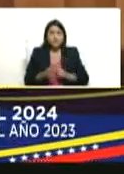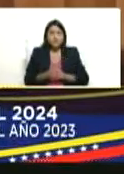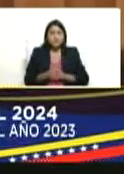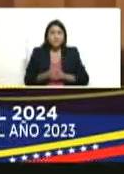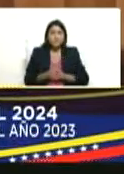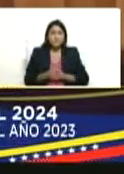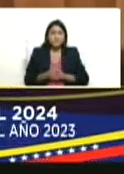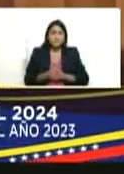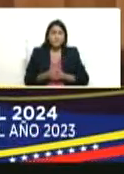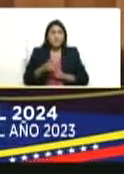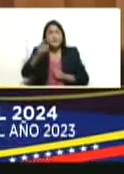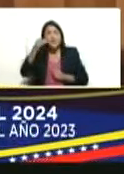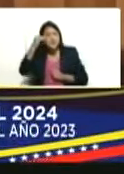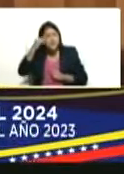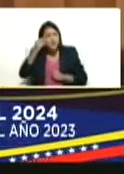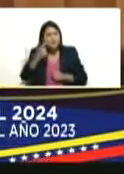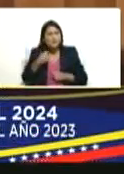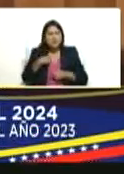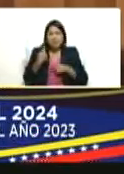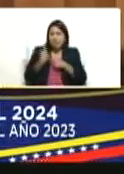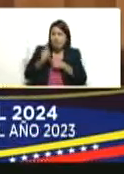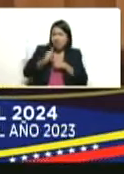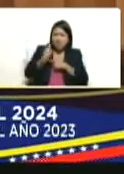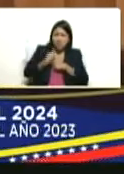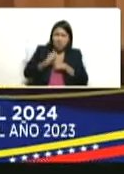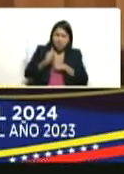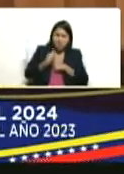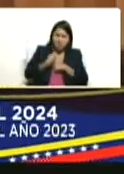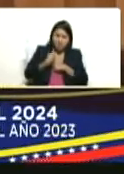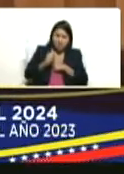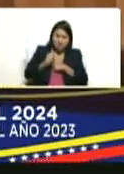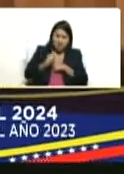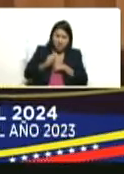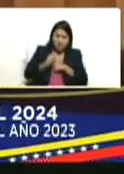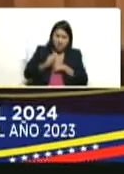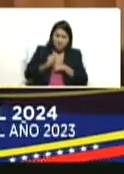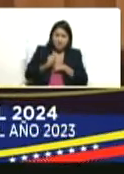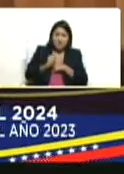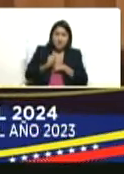y creen que pueden chantajearnos, amenazarnos.